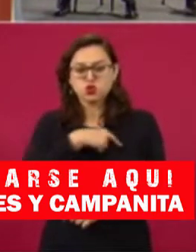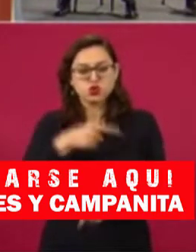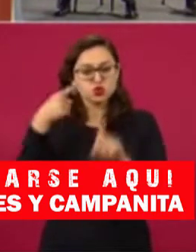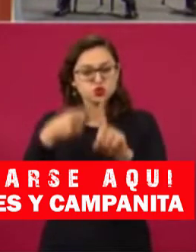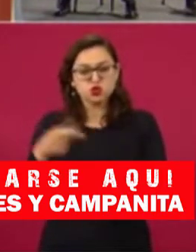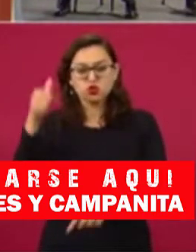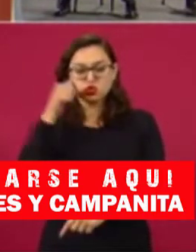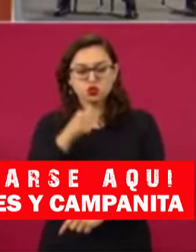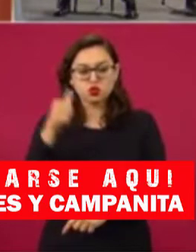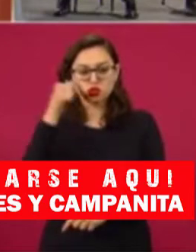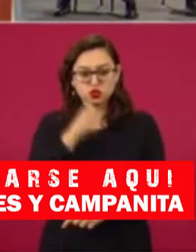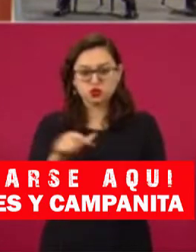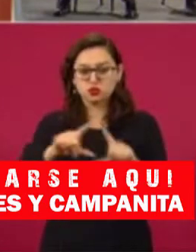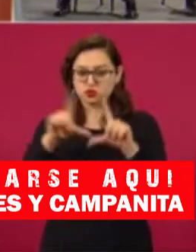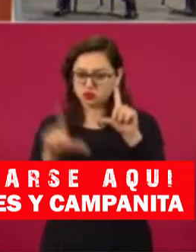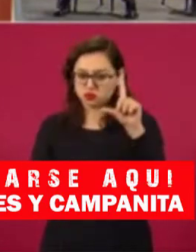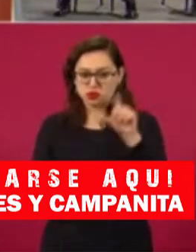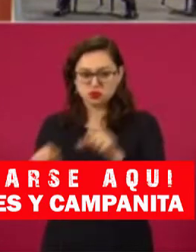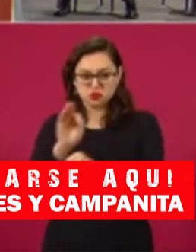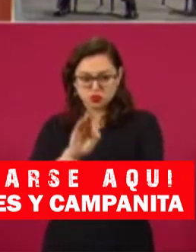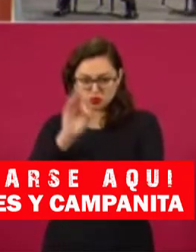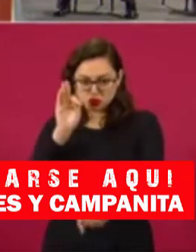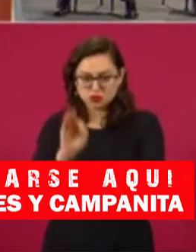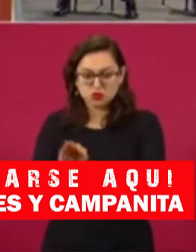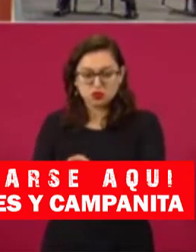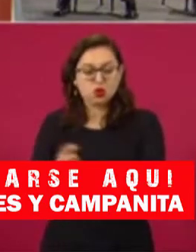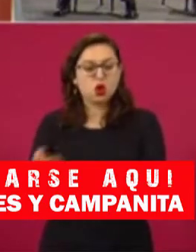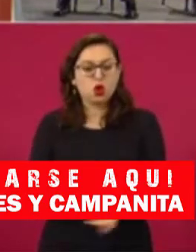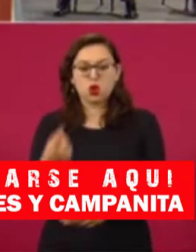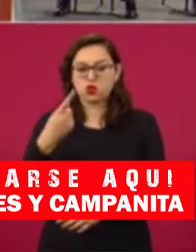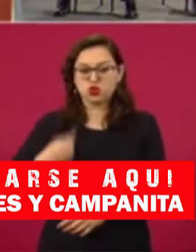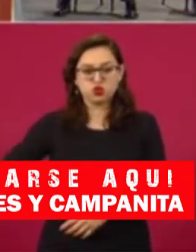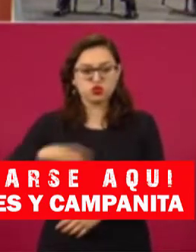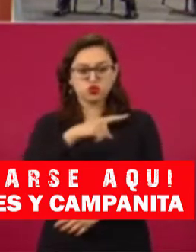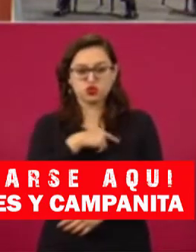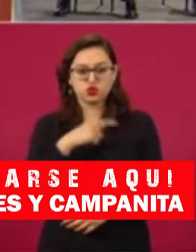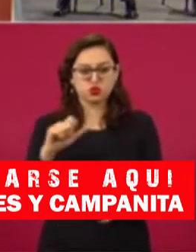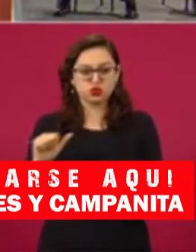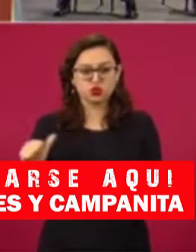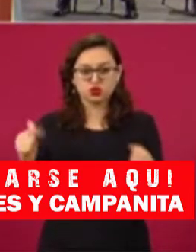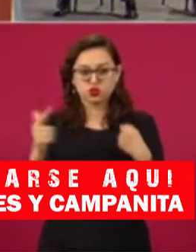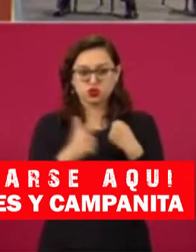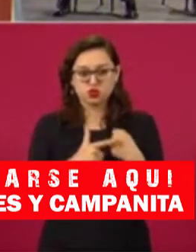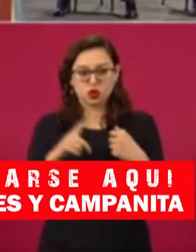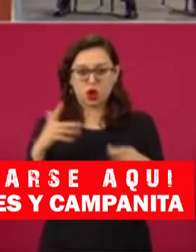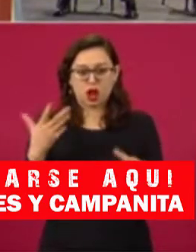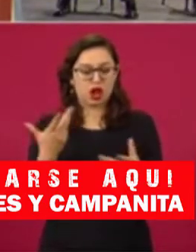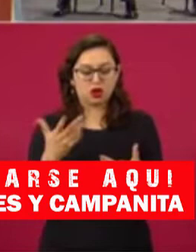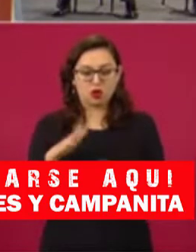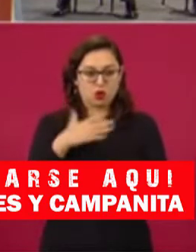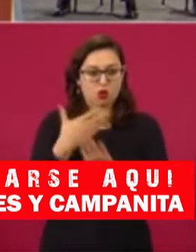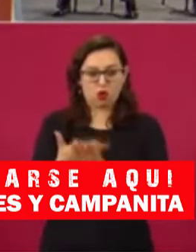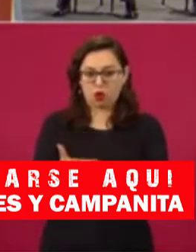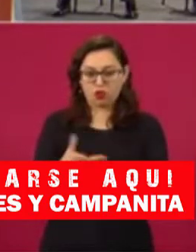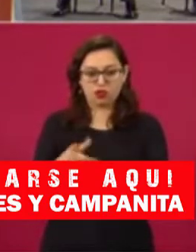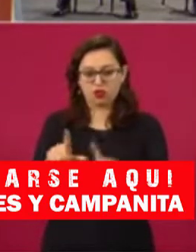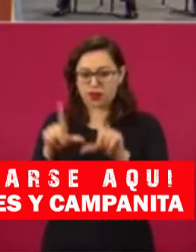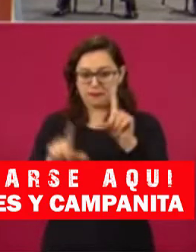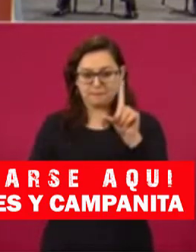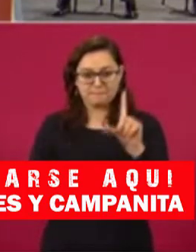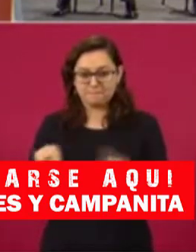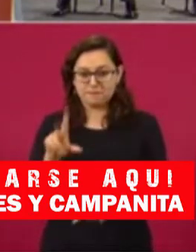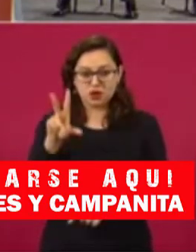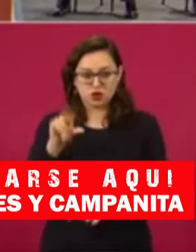impulsando es estar al lado del país y nosotros no impulsaremos ni apoyaremos ninguna reforma que beneficie a México. Es decir, en